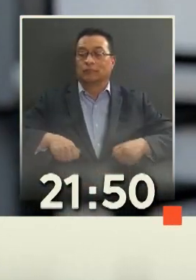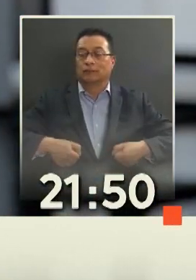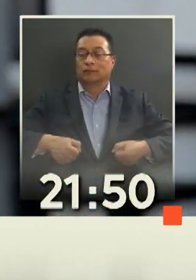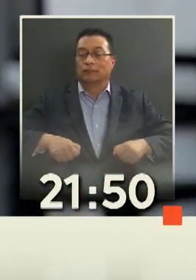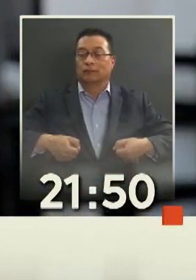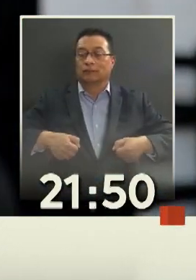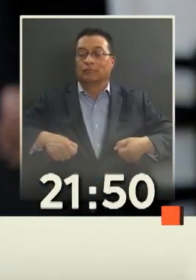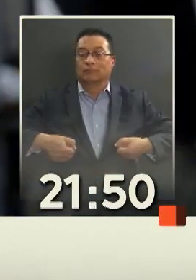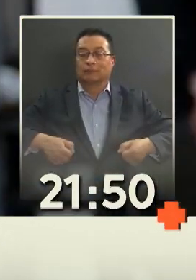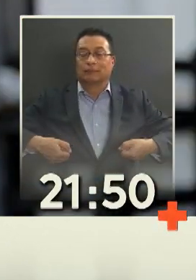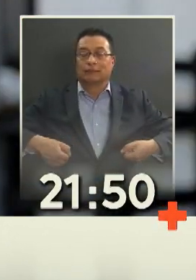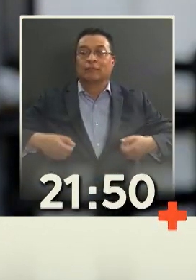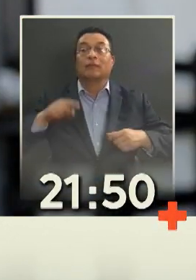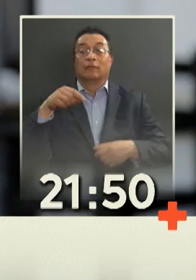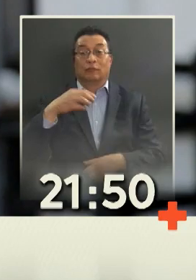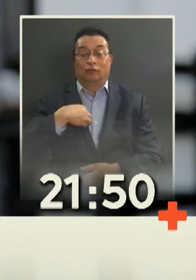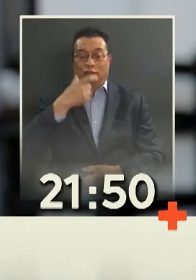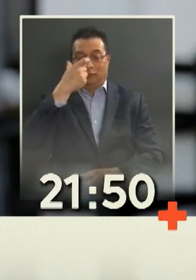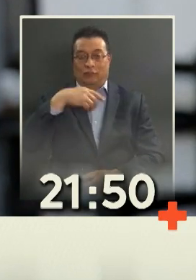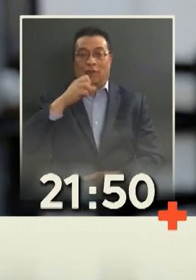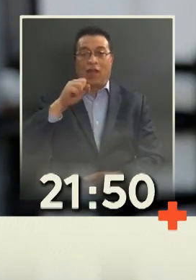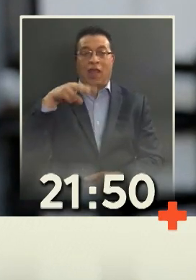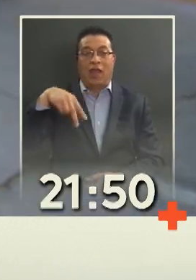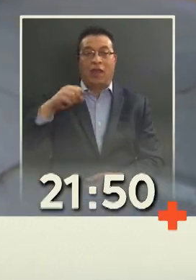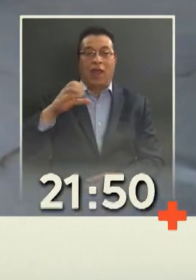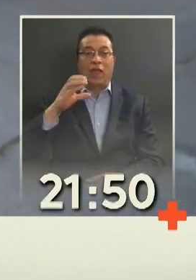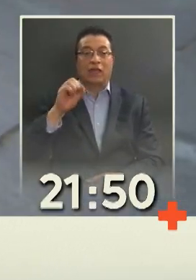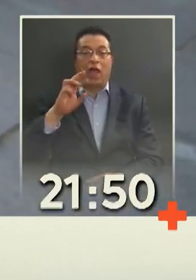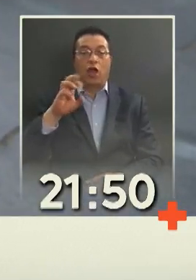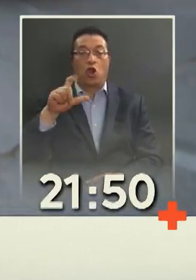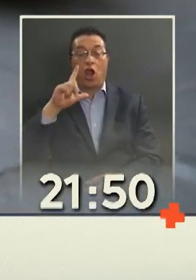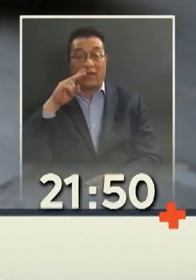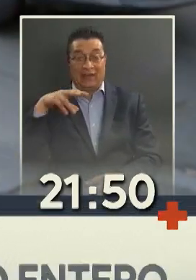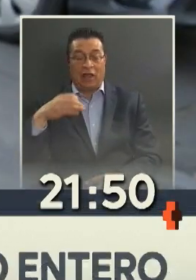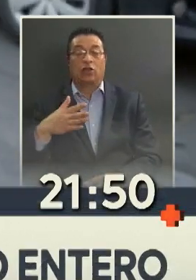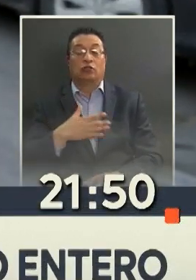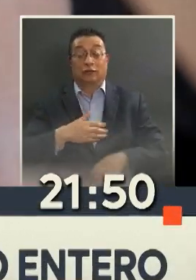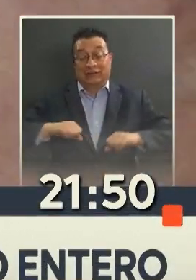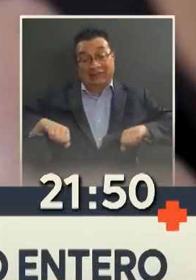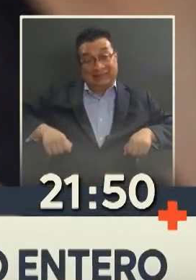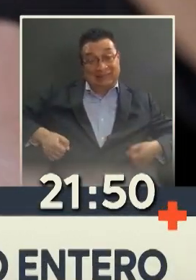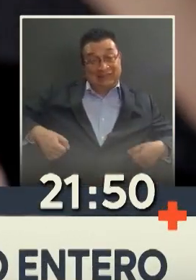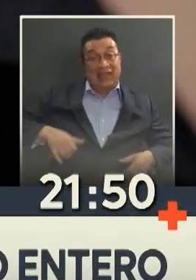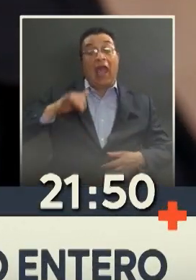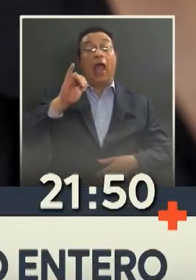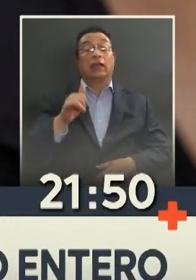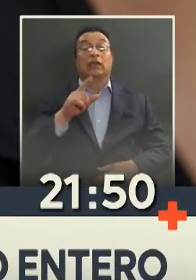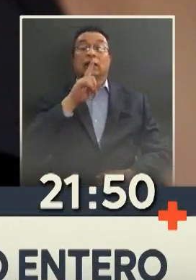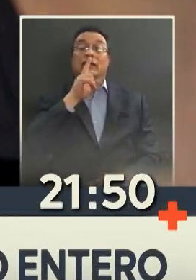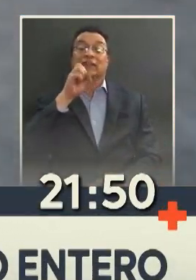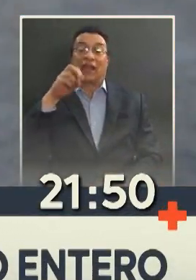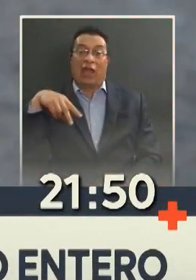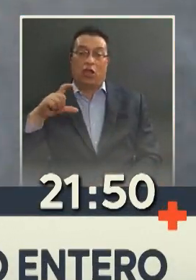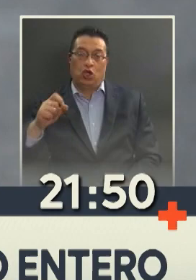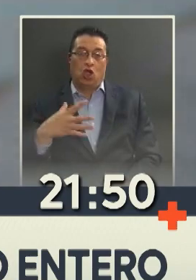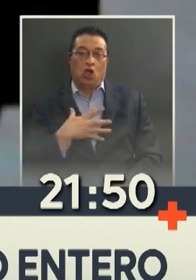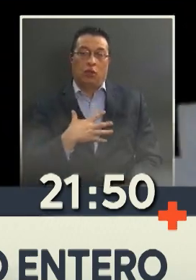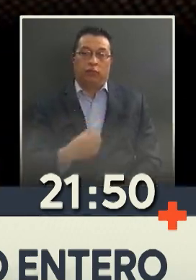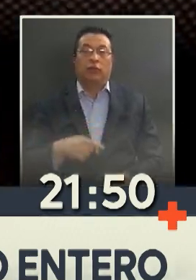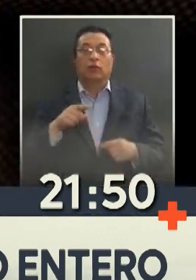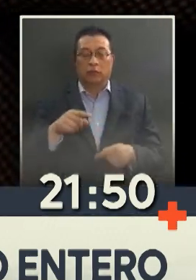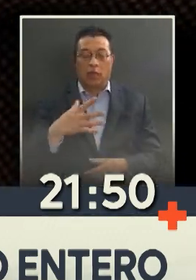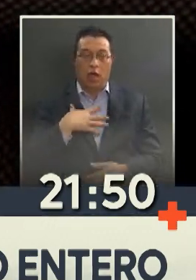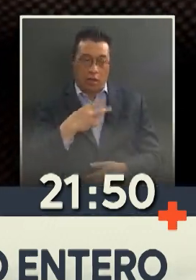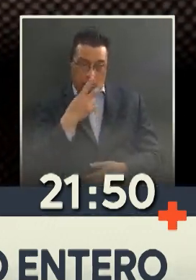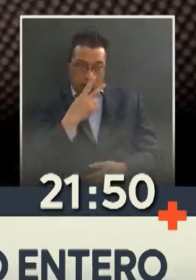Mi nombre es Ana Carolina y soy chinchinera y tanguera. Hace 9 años, siendo espectadora, se enamoró de la presentación de los